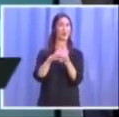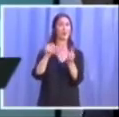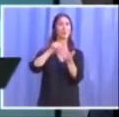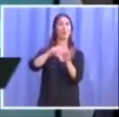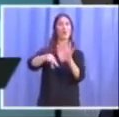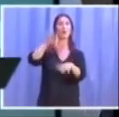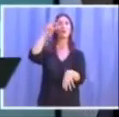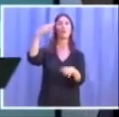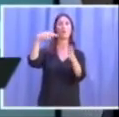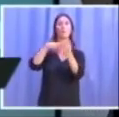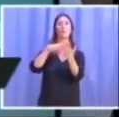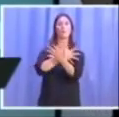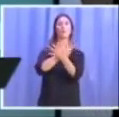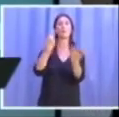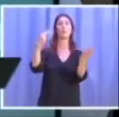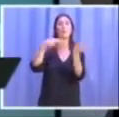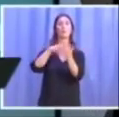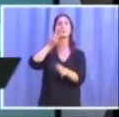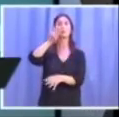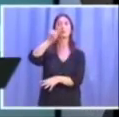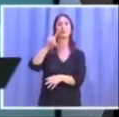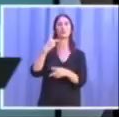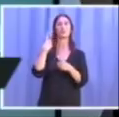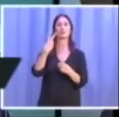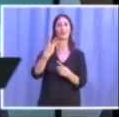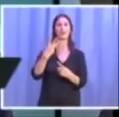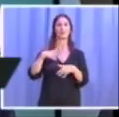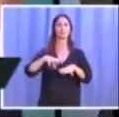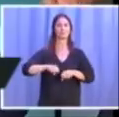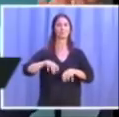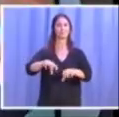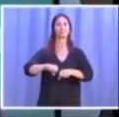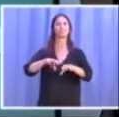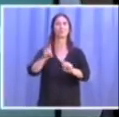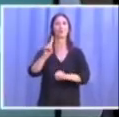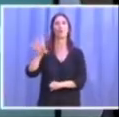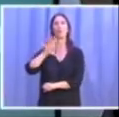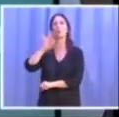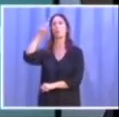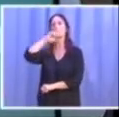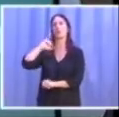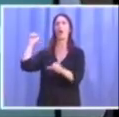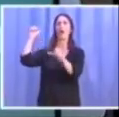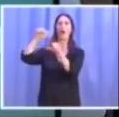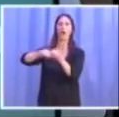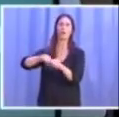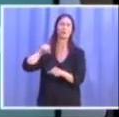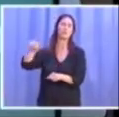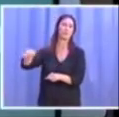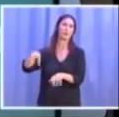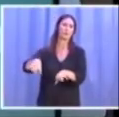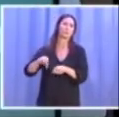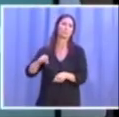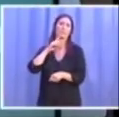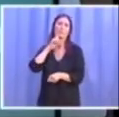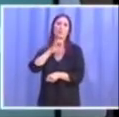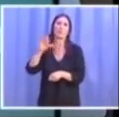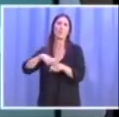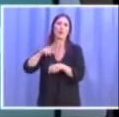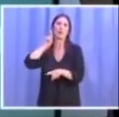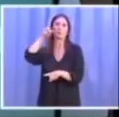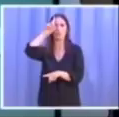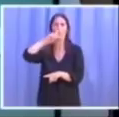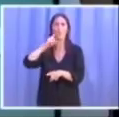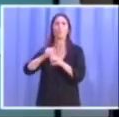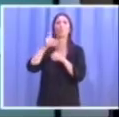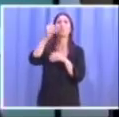elegida, 2019-2031, tres mandatos, no son los 50 años del señor Pérez, que serían demasiado exagerados para saber cómo puede estar el mundo dentro de 20 o